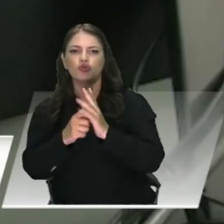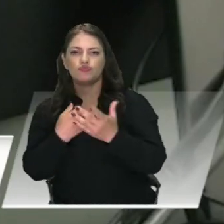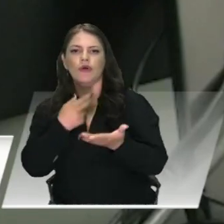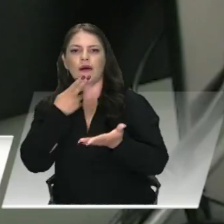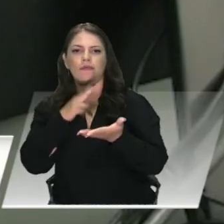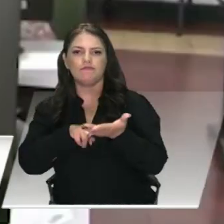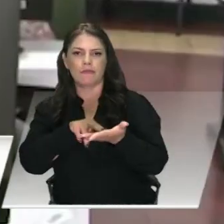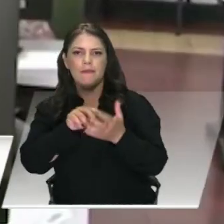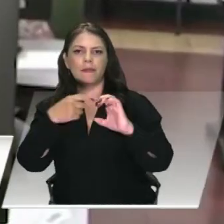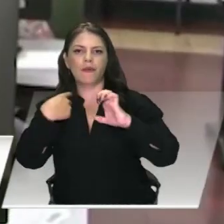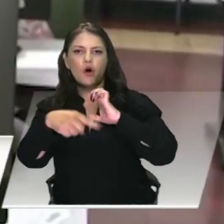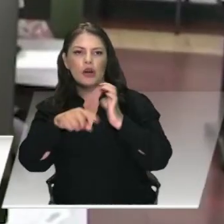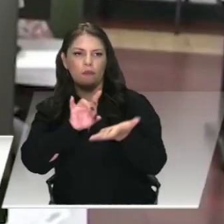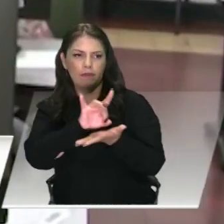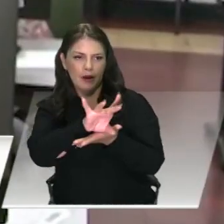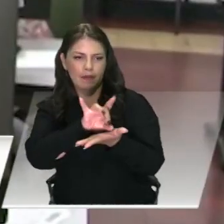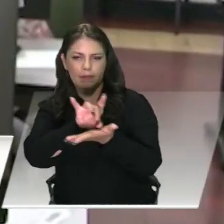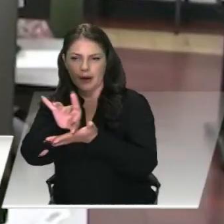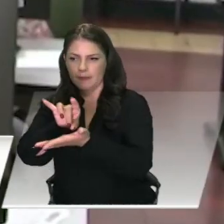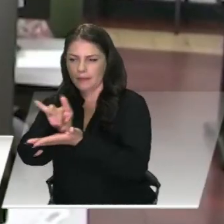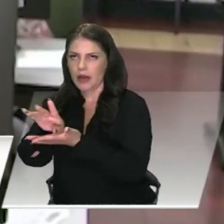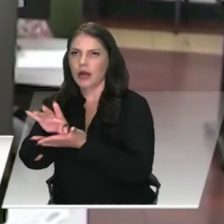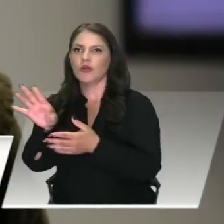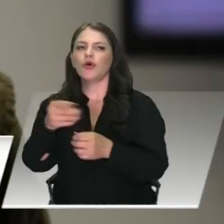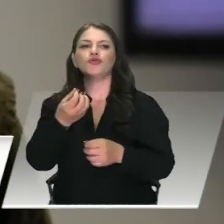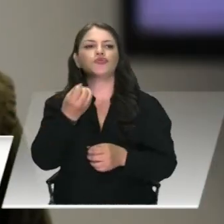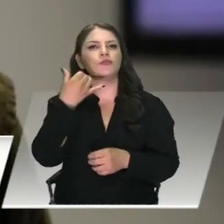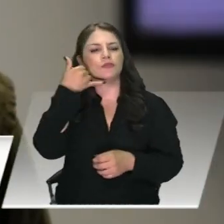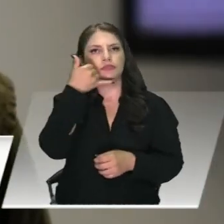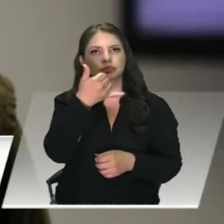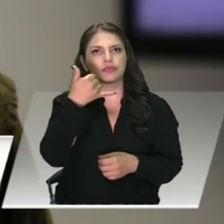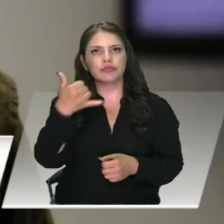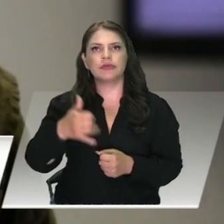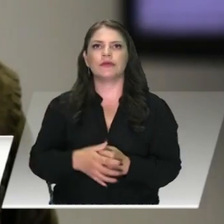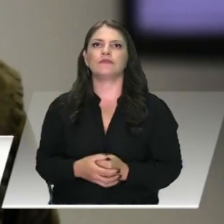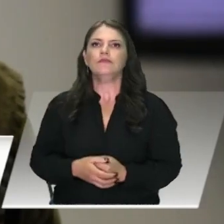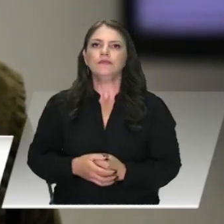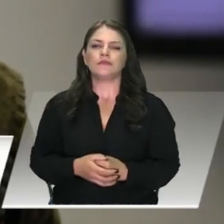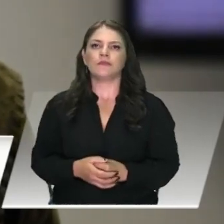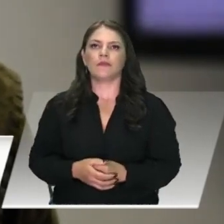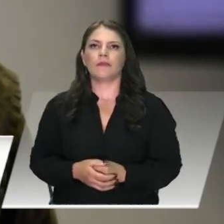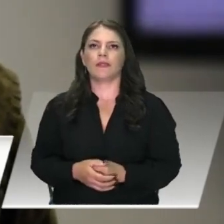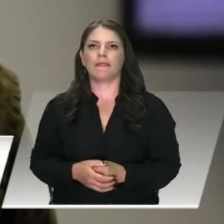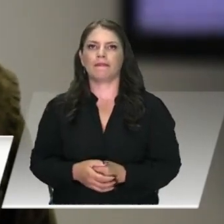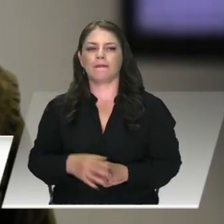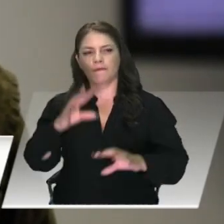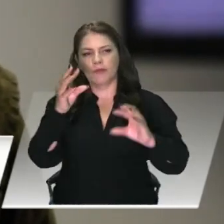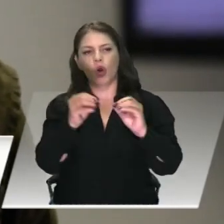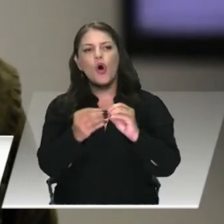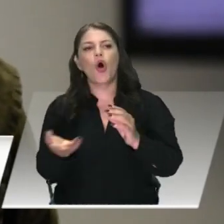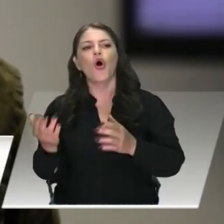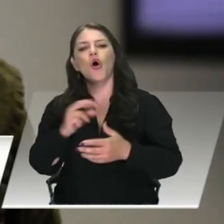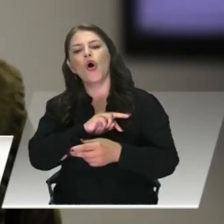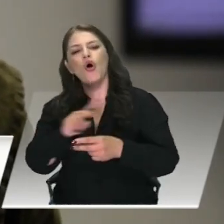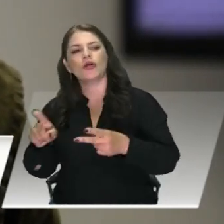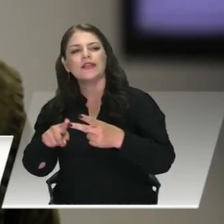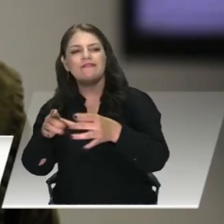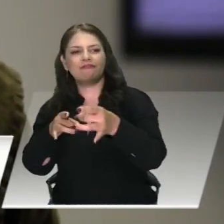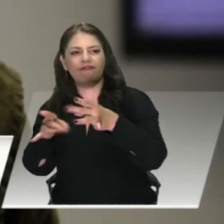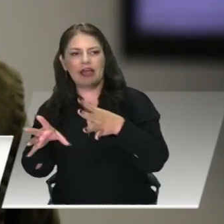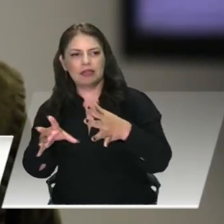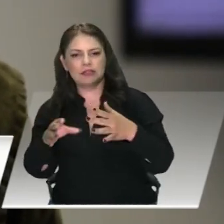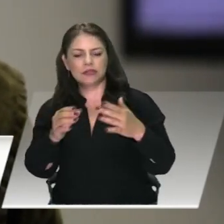los canales que han registrado, correos electrónicos, números de teléfono y por nuestros canales oficiales, para reagendar esta prueba una vez